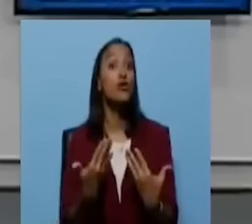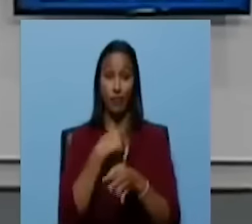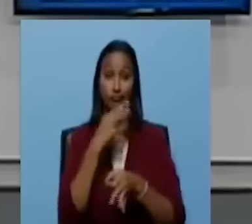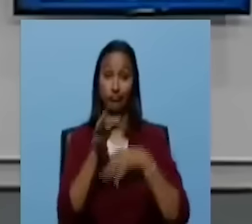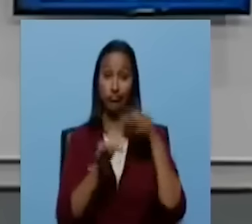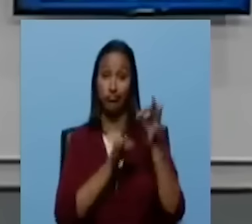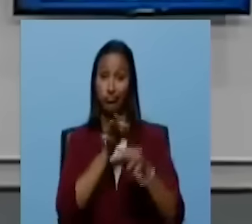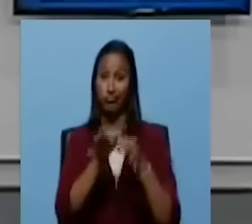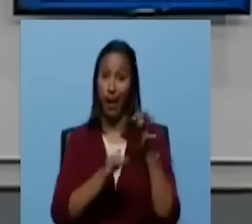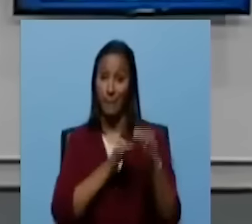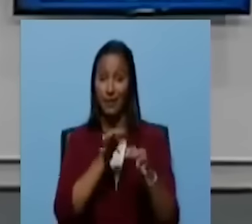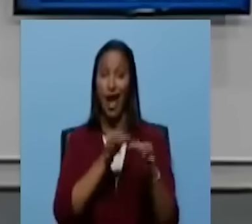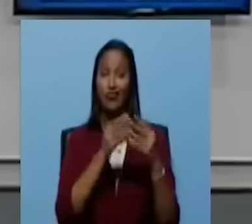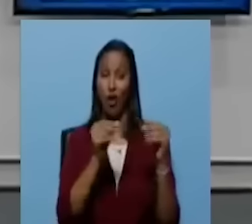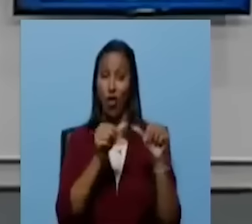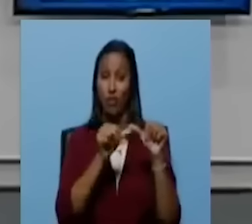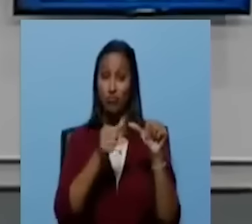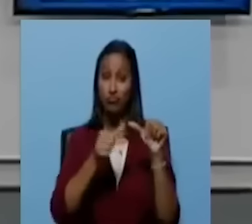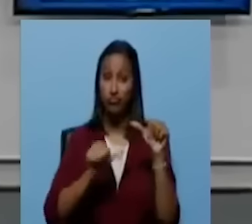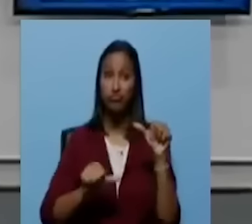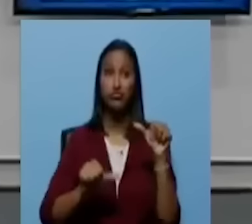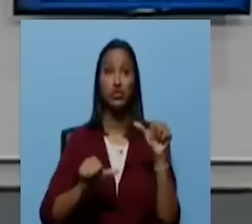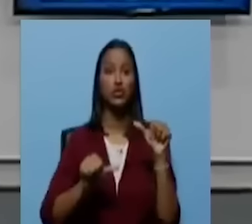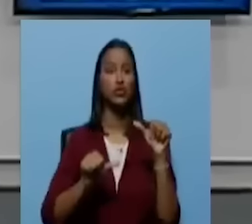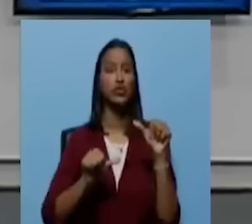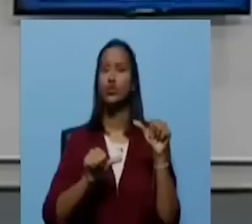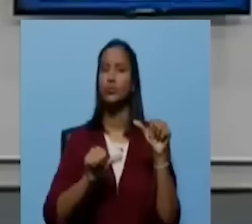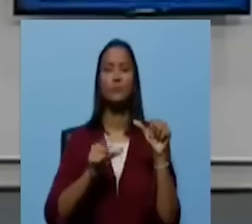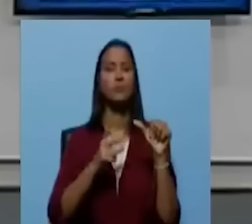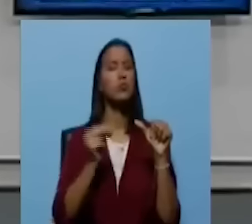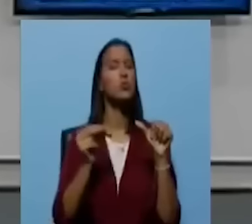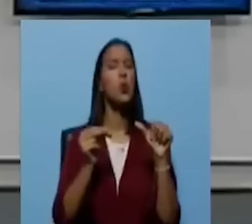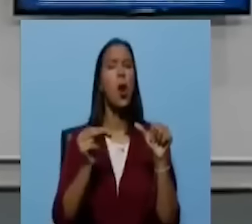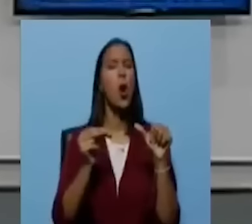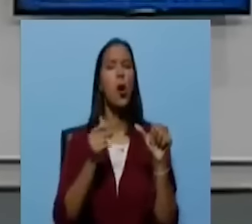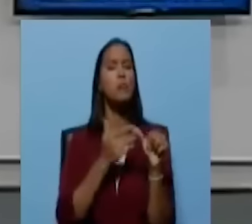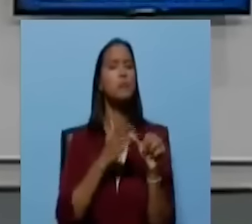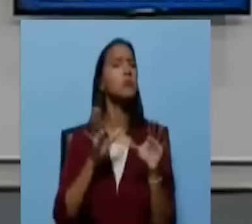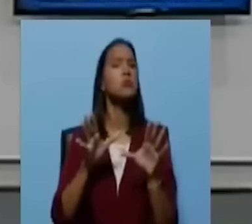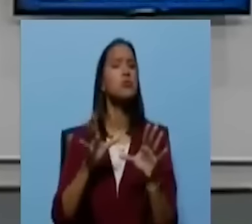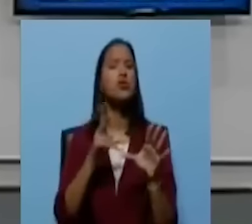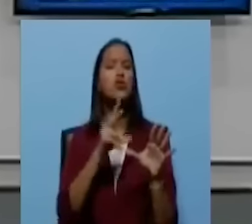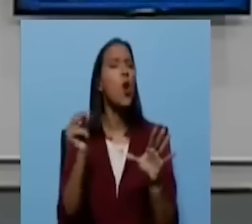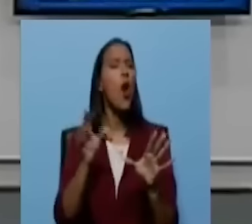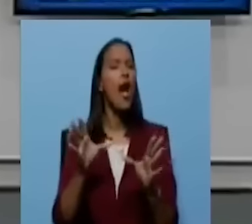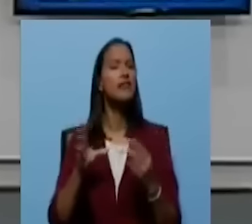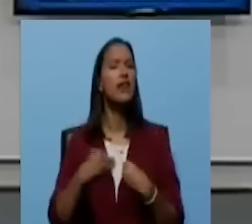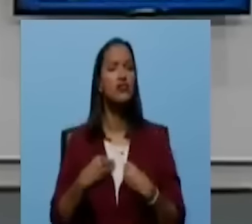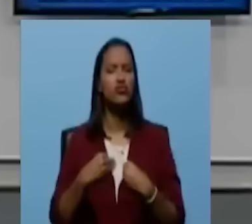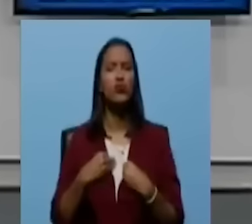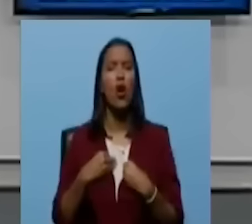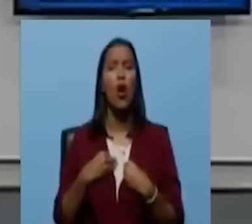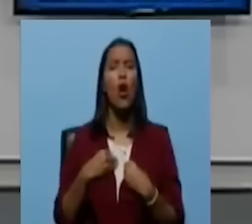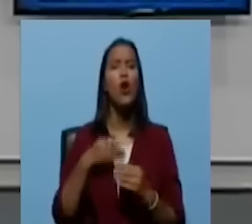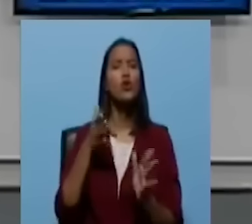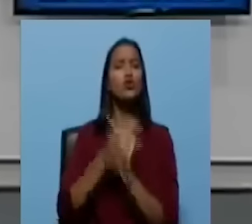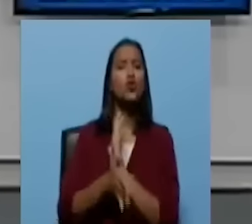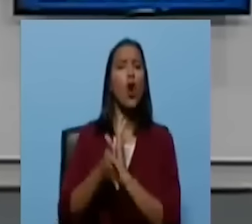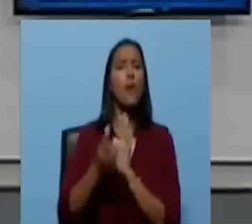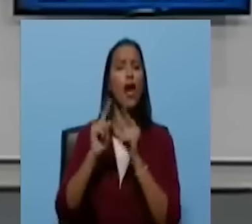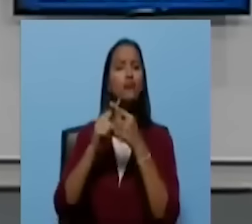forjados. No quiso reconocer esos resultados emitidos por el Consejo Nacional